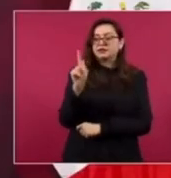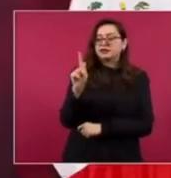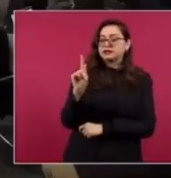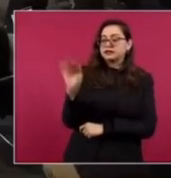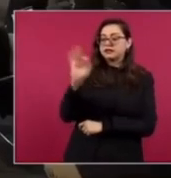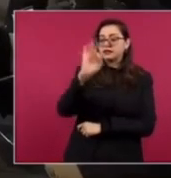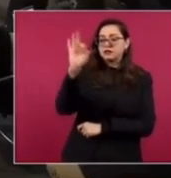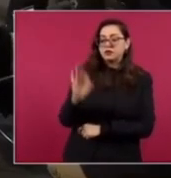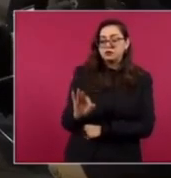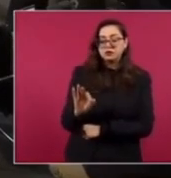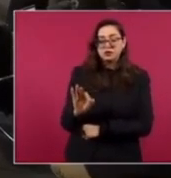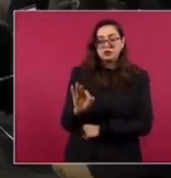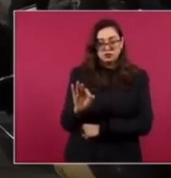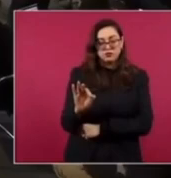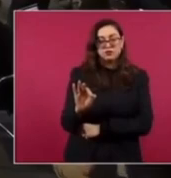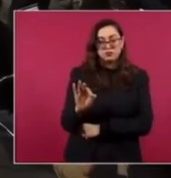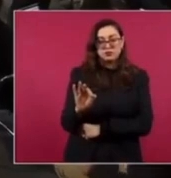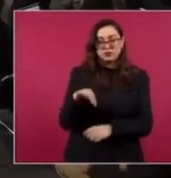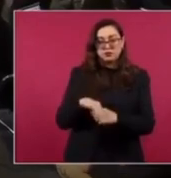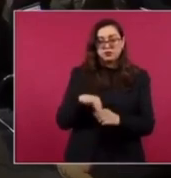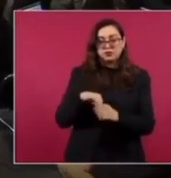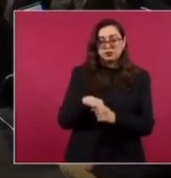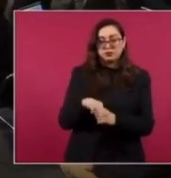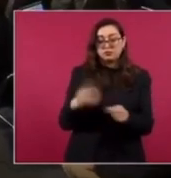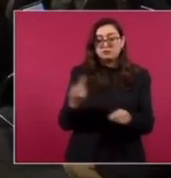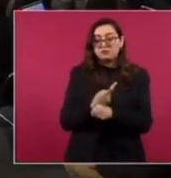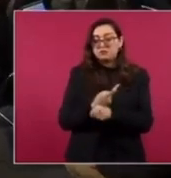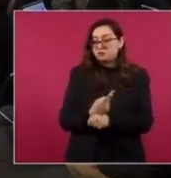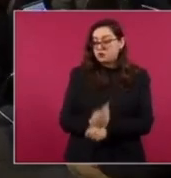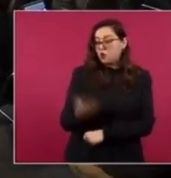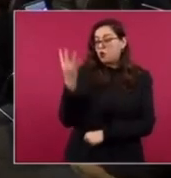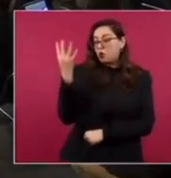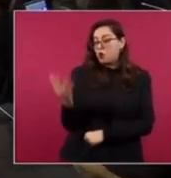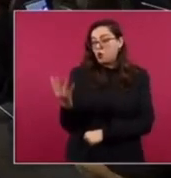Entonces, de los 11 ministros, si se cuenta con 4,